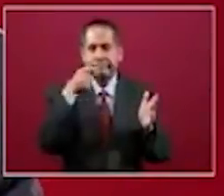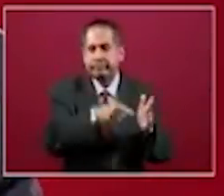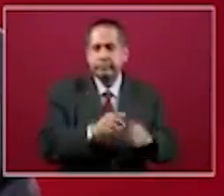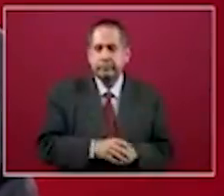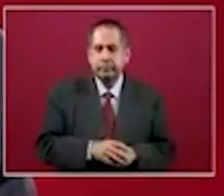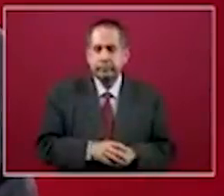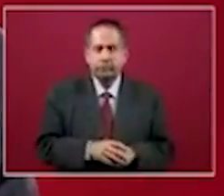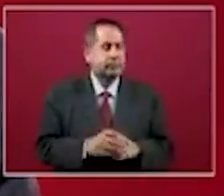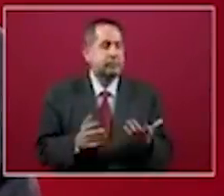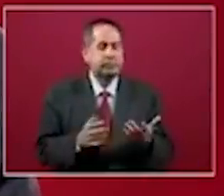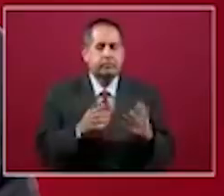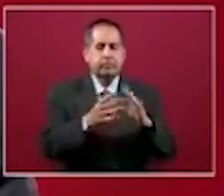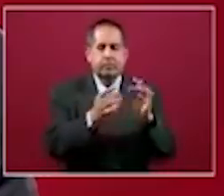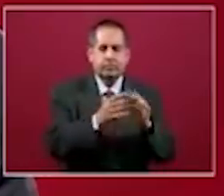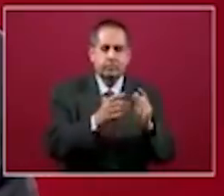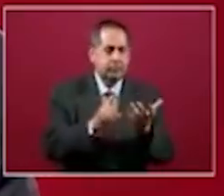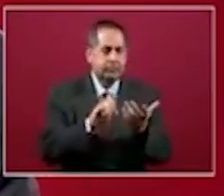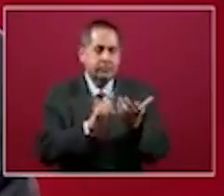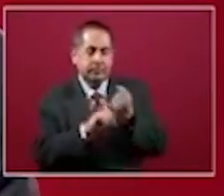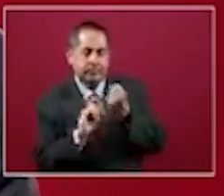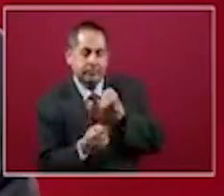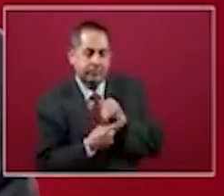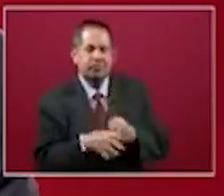en la forma para violarse en el fondo.